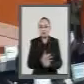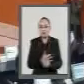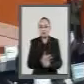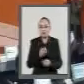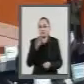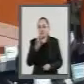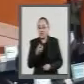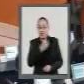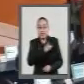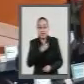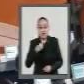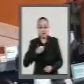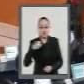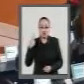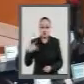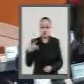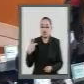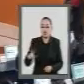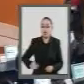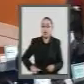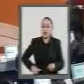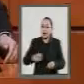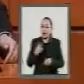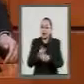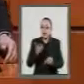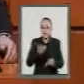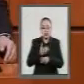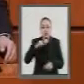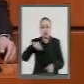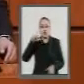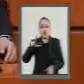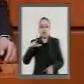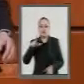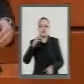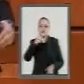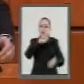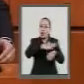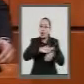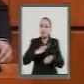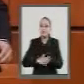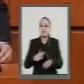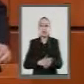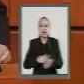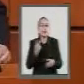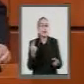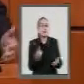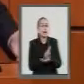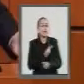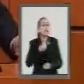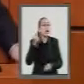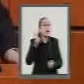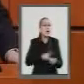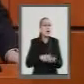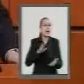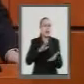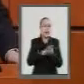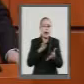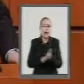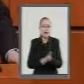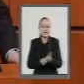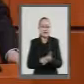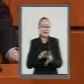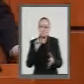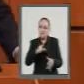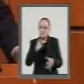Y era obligación del gobierno del estado estar pendiente de eso y comunicar lo que ahí ocurría pues prácticamente en tiempo real.